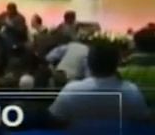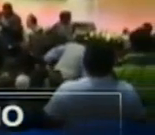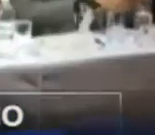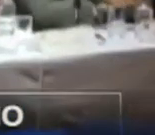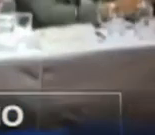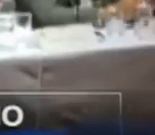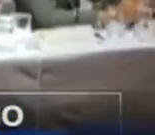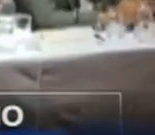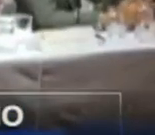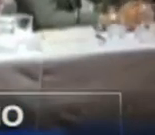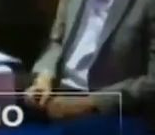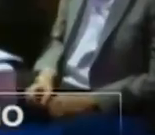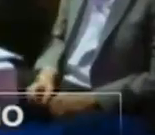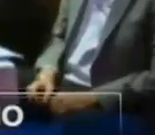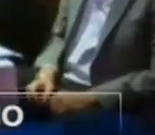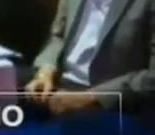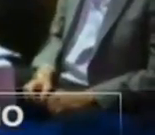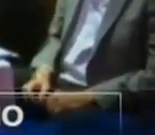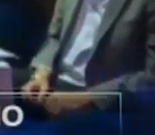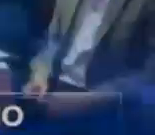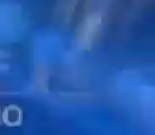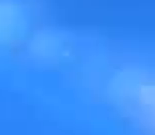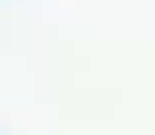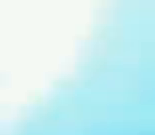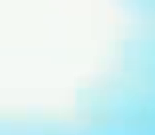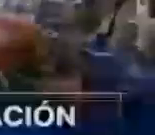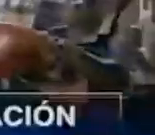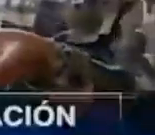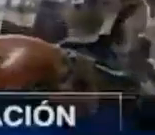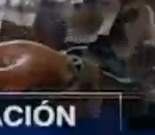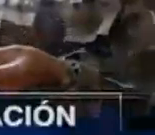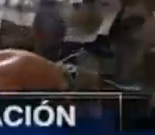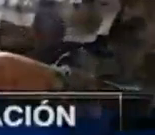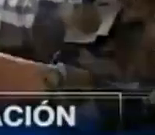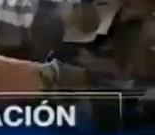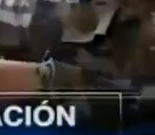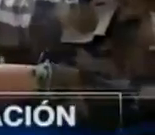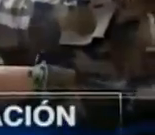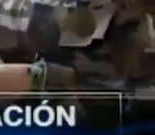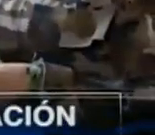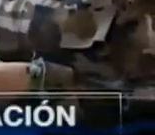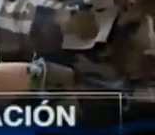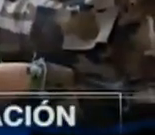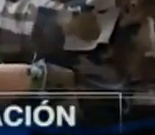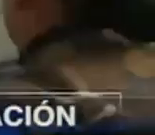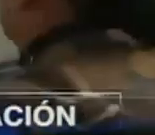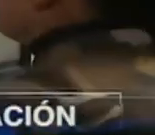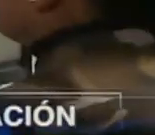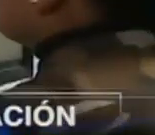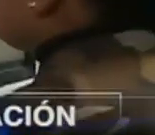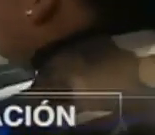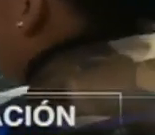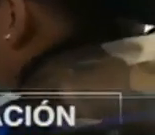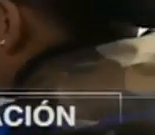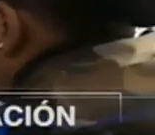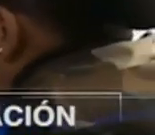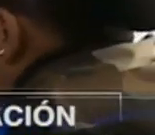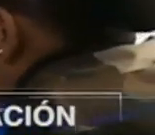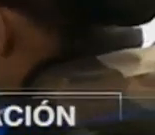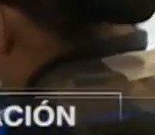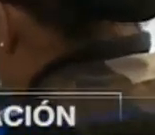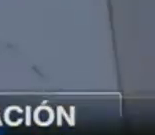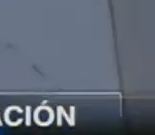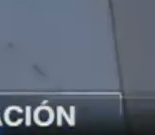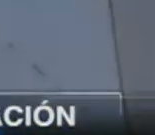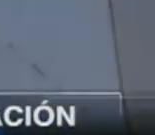se desarrollará en Quito del 28 al 30 de septiembre. Ministerio de Justicia aplica nuevo sistema de identificación